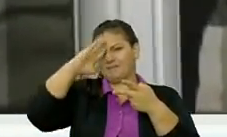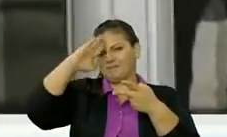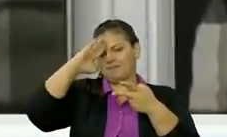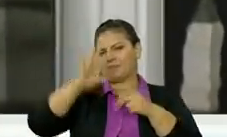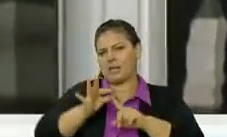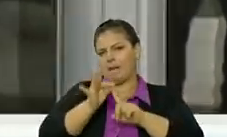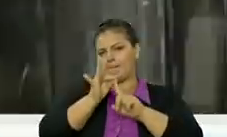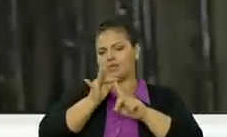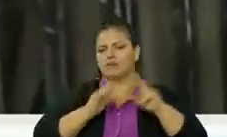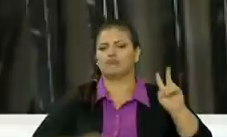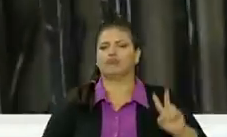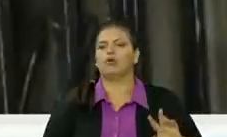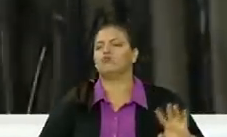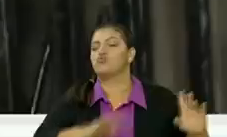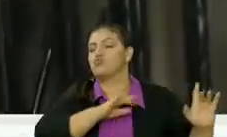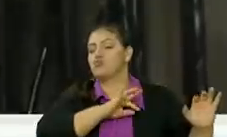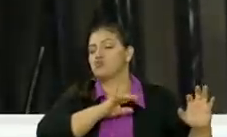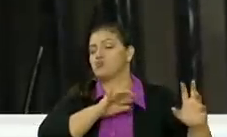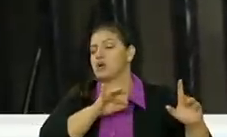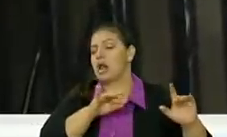el sur de la capital.